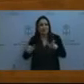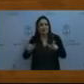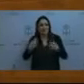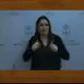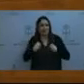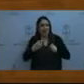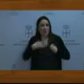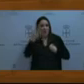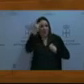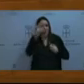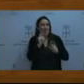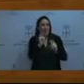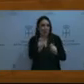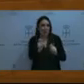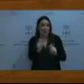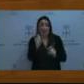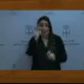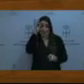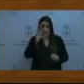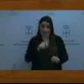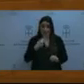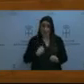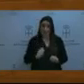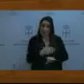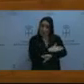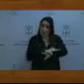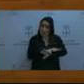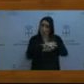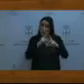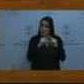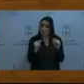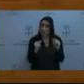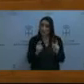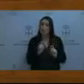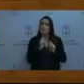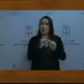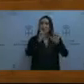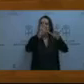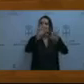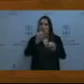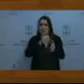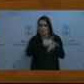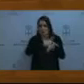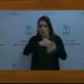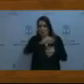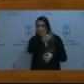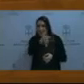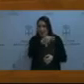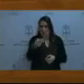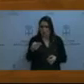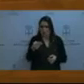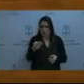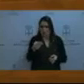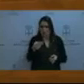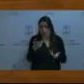A esta iniciativa, el Gobierno de Asturias, el Gobierno del Principado de Asturias, ha destinado 70 millones de euros del total